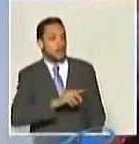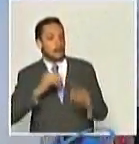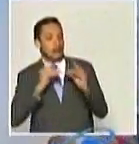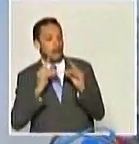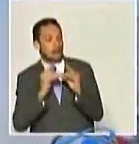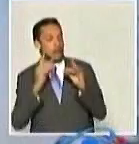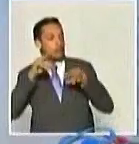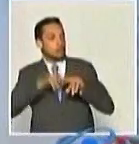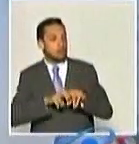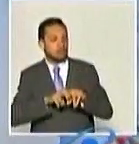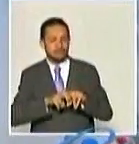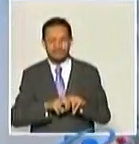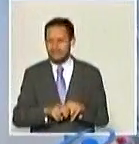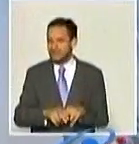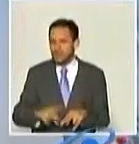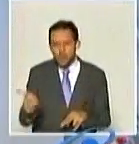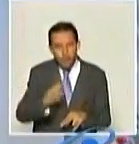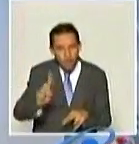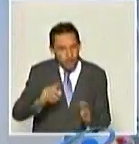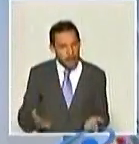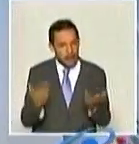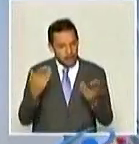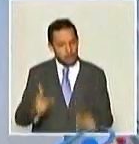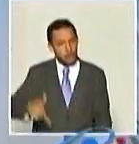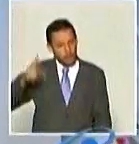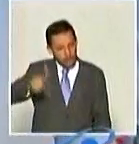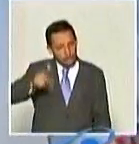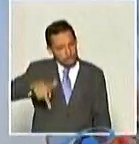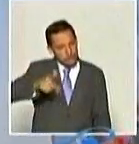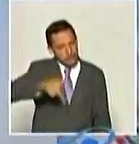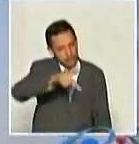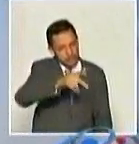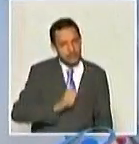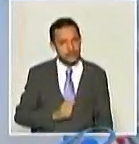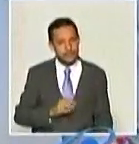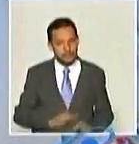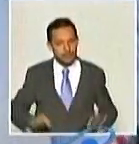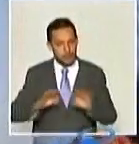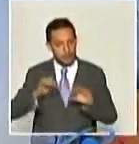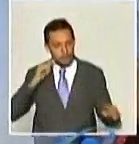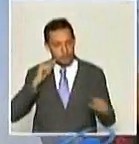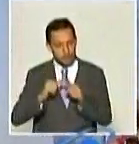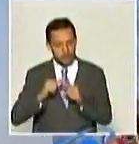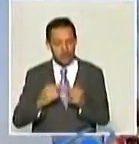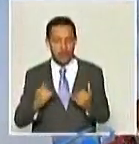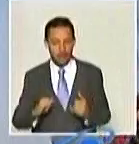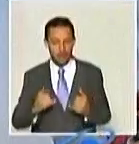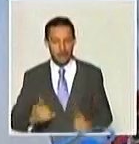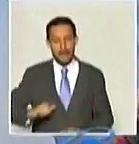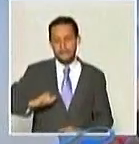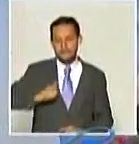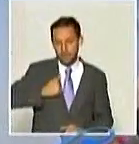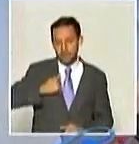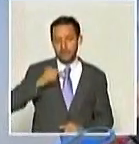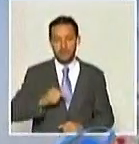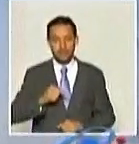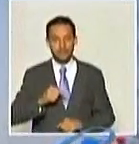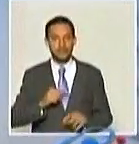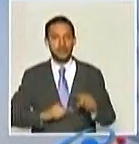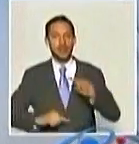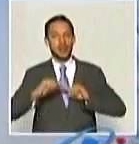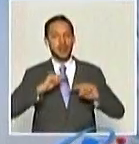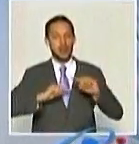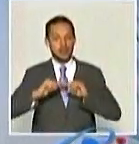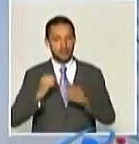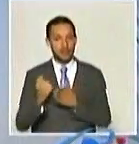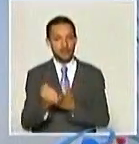entre comillas nueva, perdón, porque está en auge en este momento y estamos aprovechando este gran